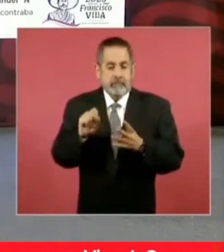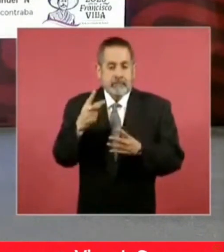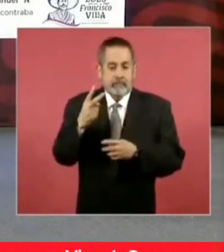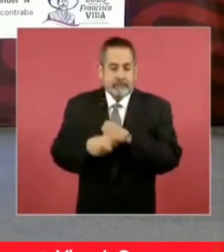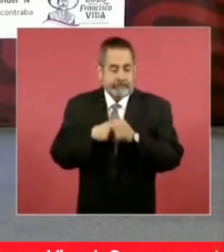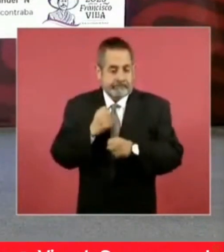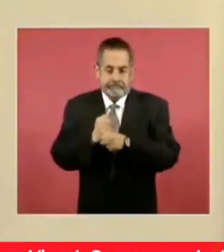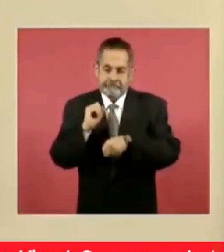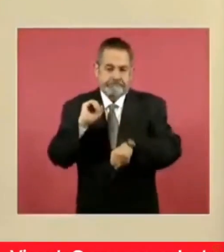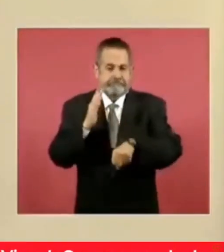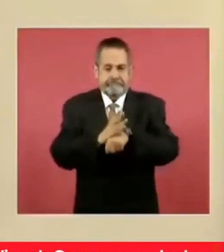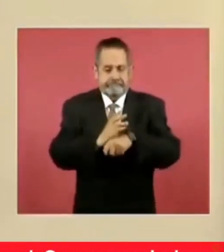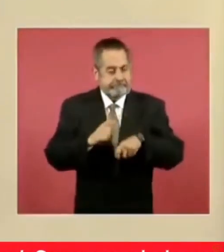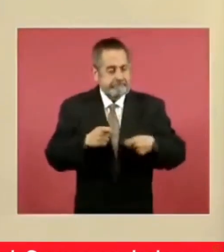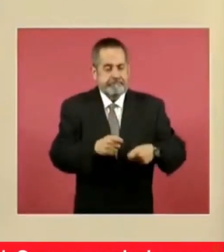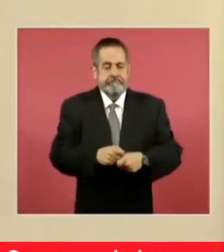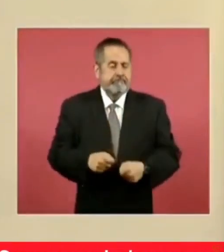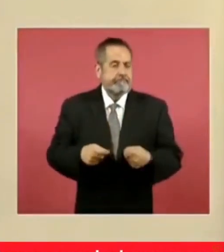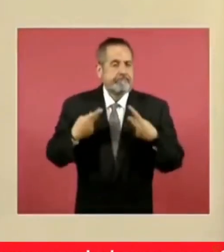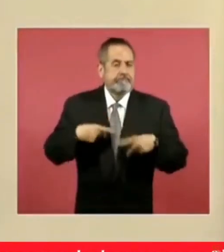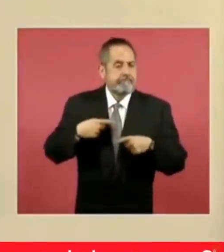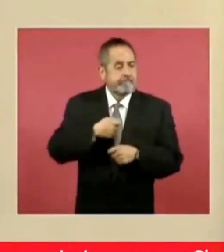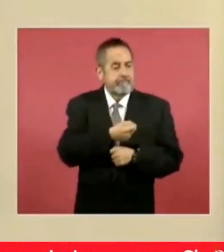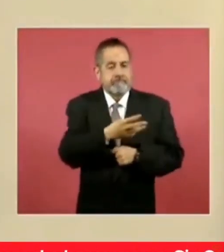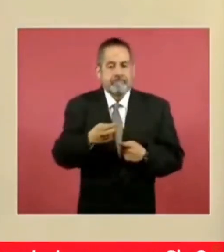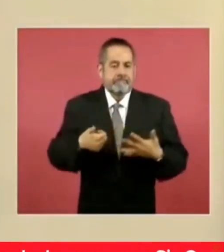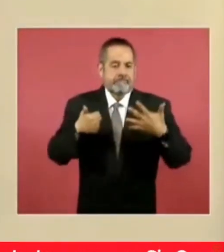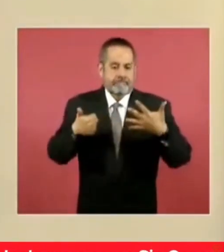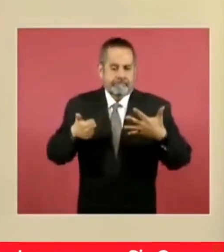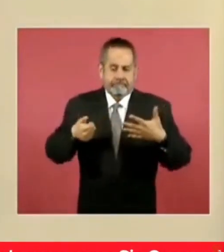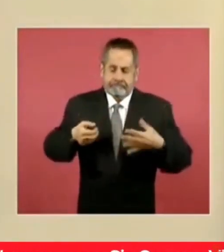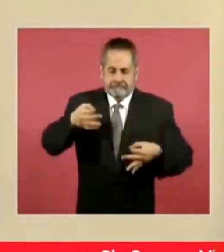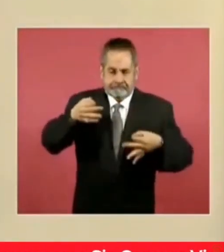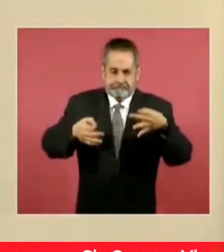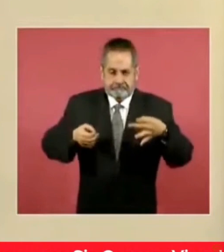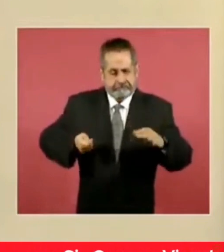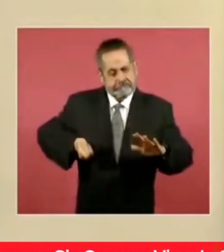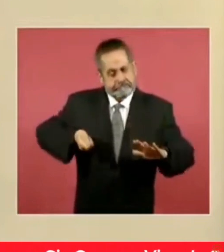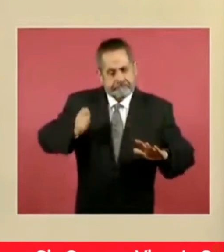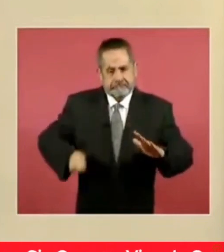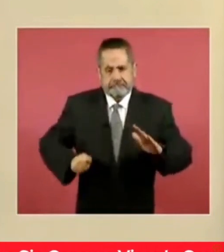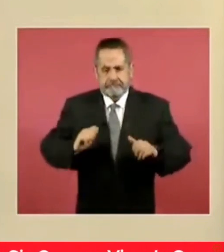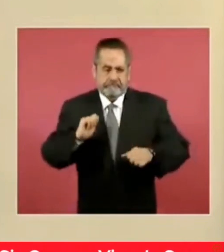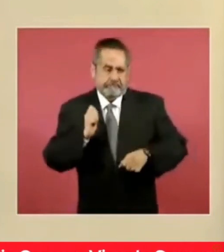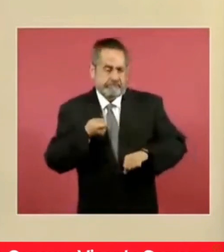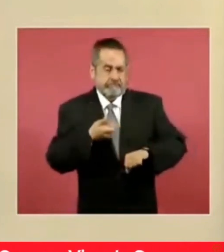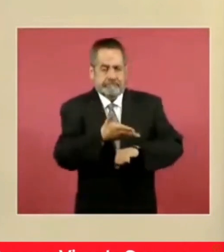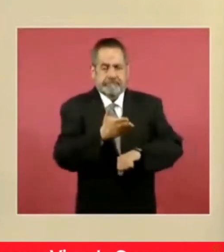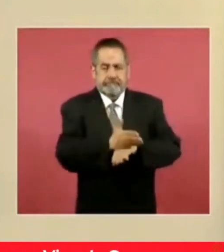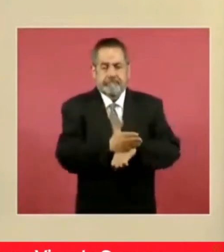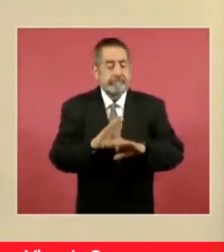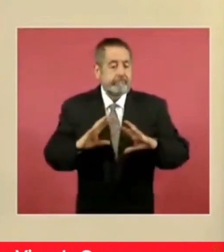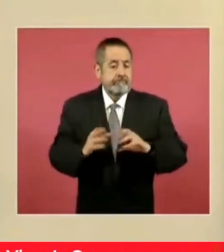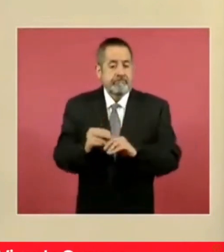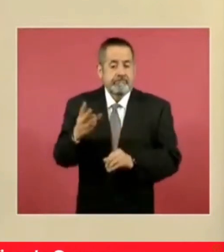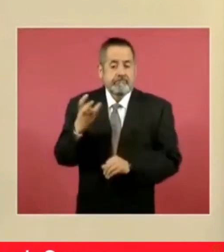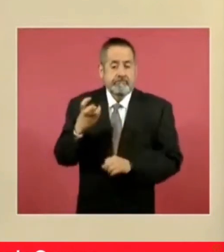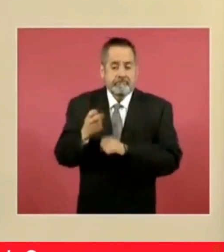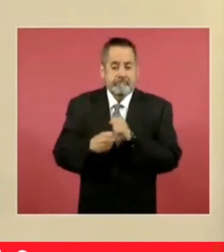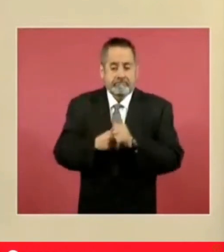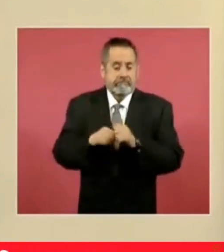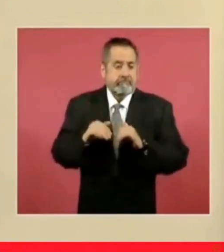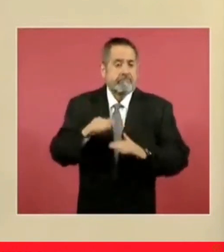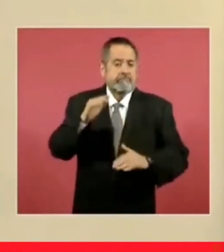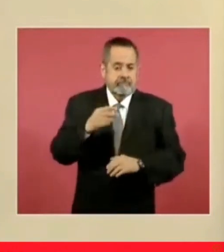son a seis personas que fueron sentenciadas como mencioné a más de 300 años de de prisión y dos